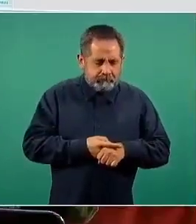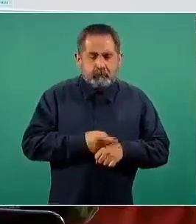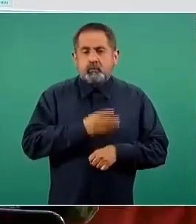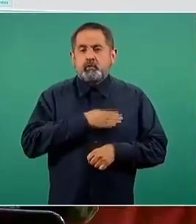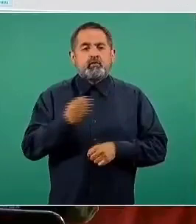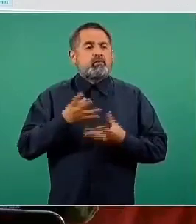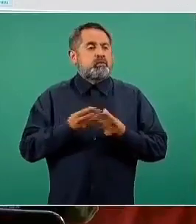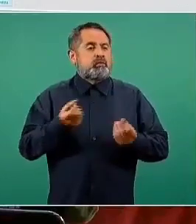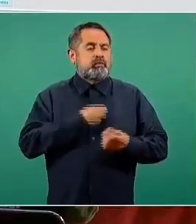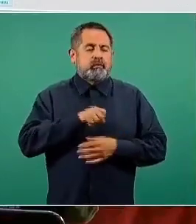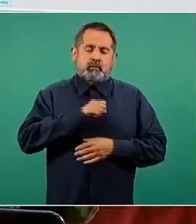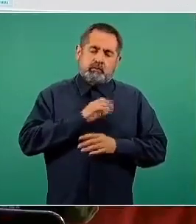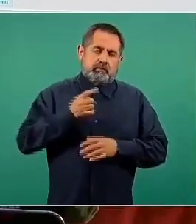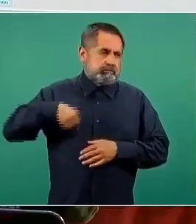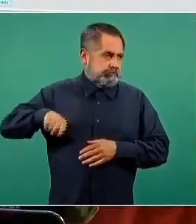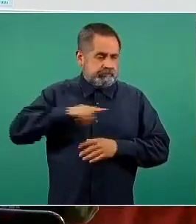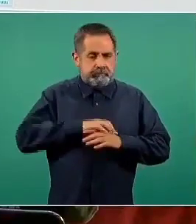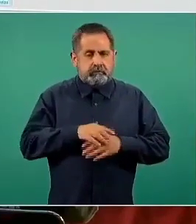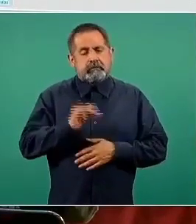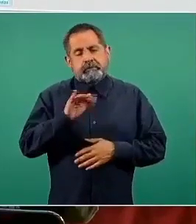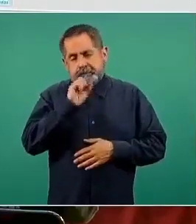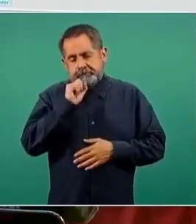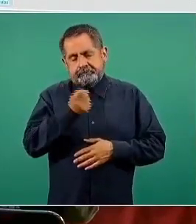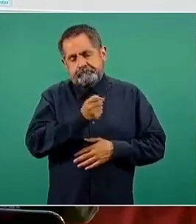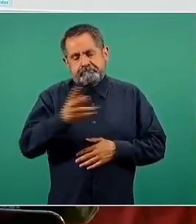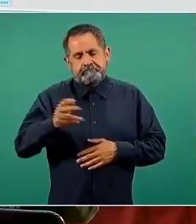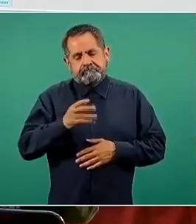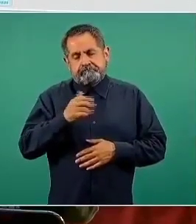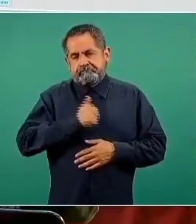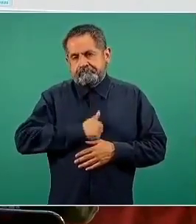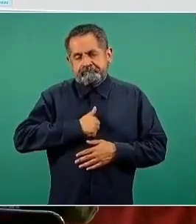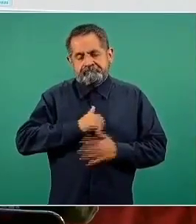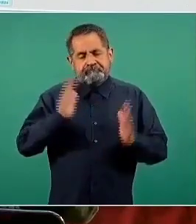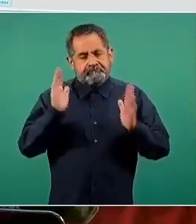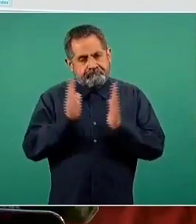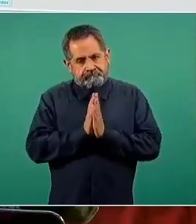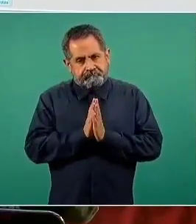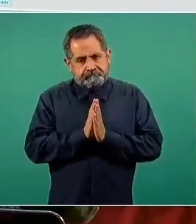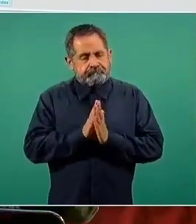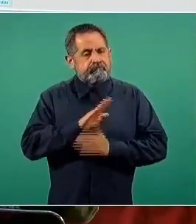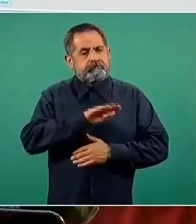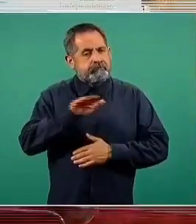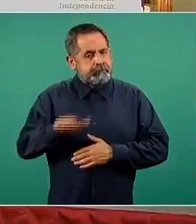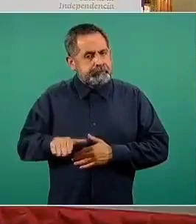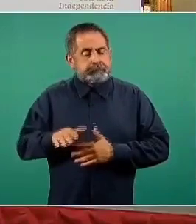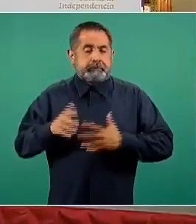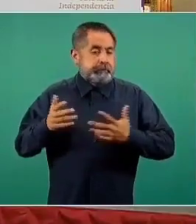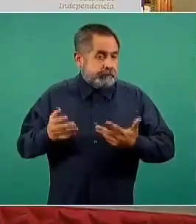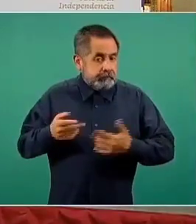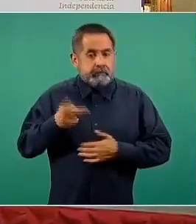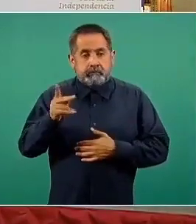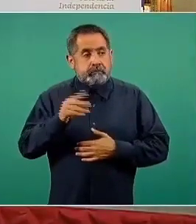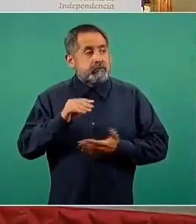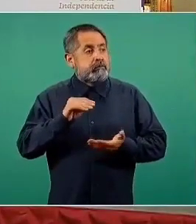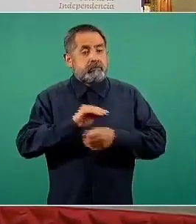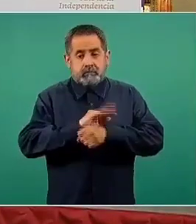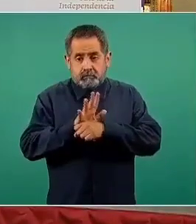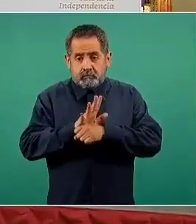supuesto, quienes muy lamentablemente perdieron la vida. Pero en términos de la vigencia de la